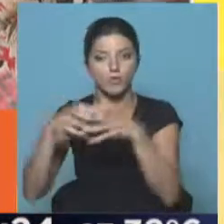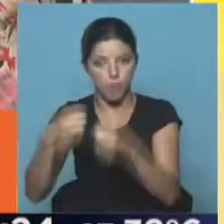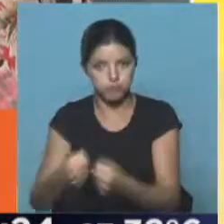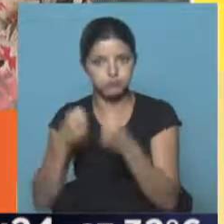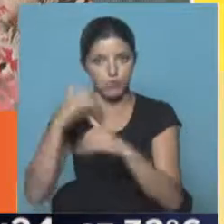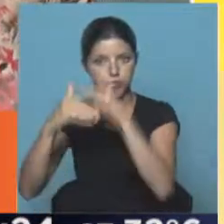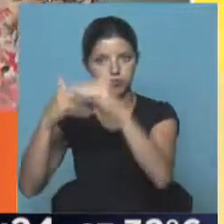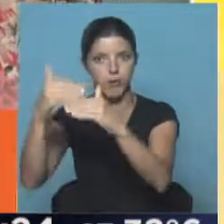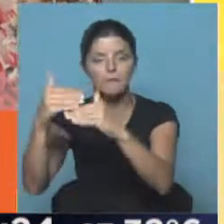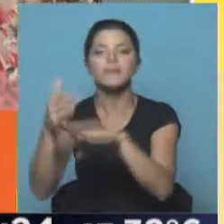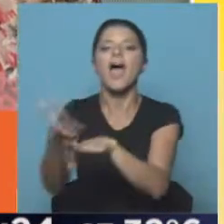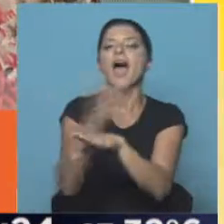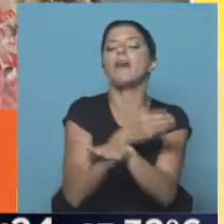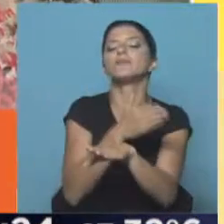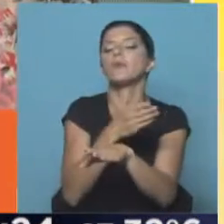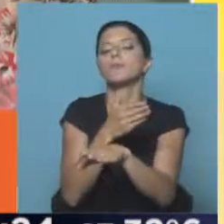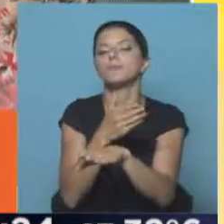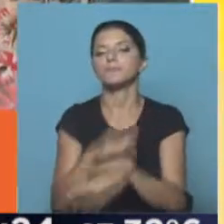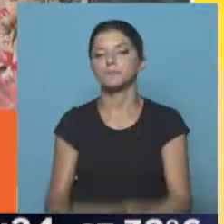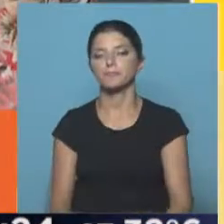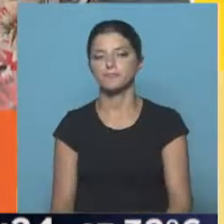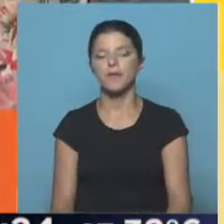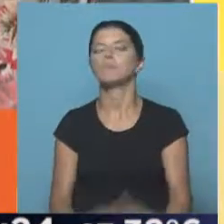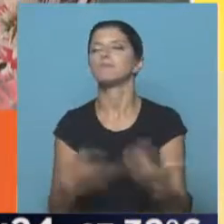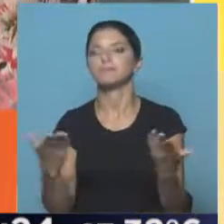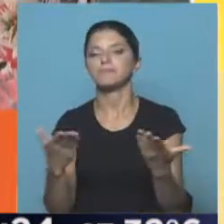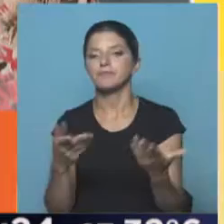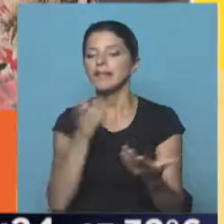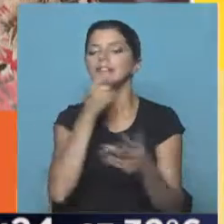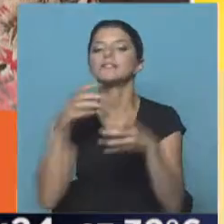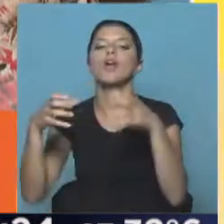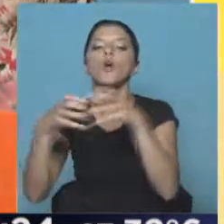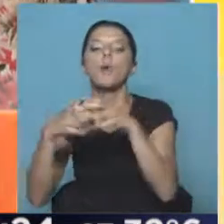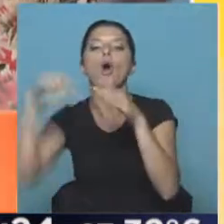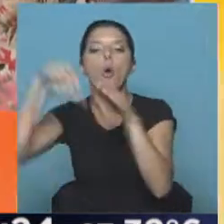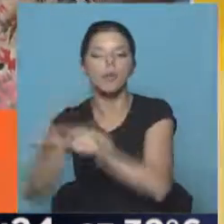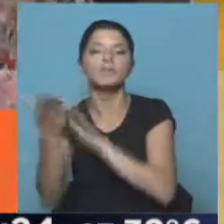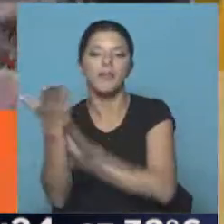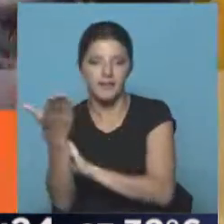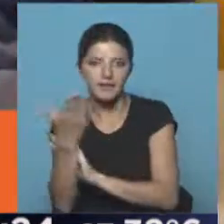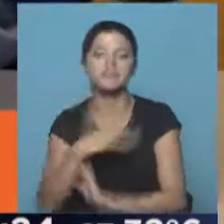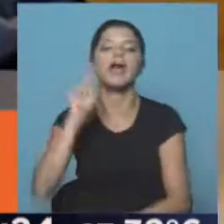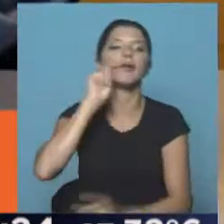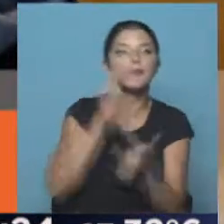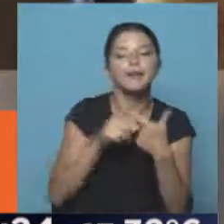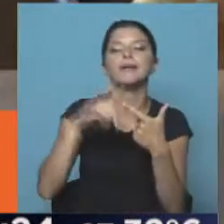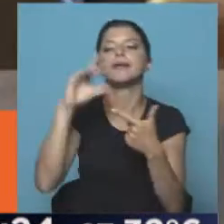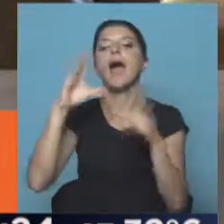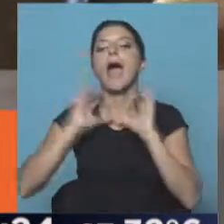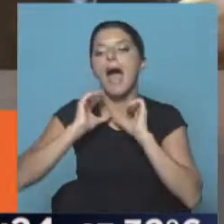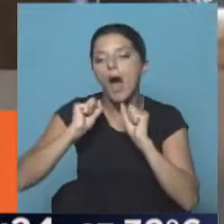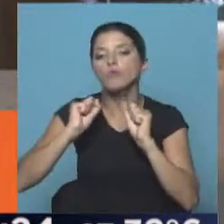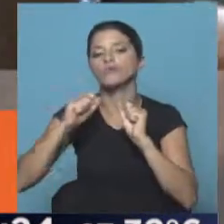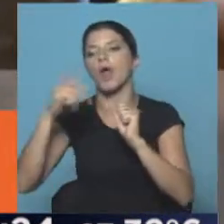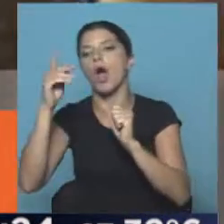salvo del fascismo, a salvo de... Digo, porque que ascienda la ultraderecha en Austria, en Hungría, en Polonia, no es que esté bien. Ahora, en